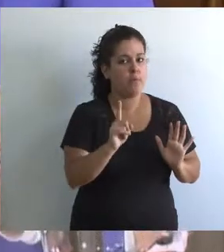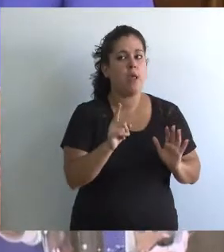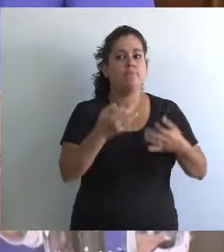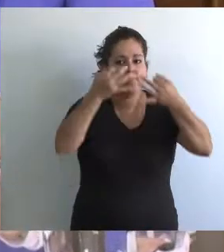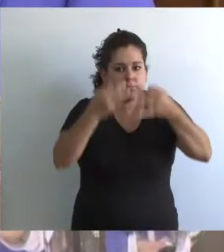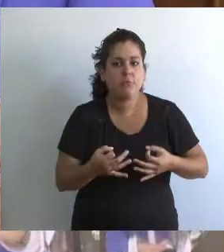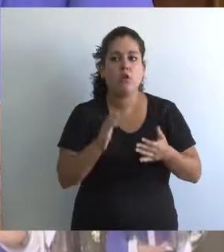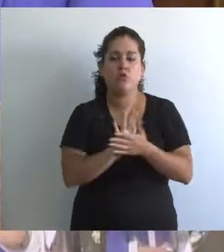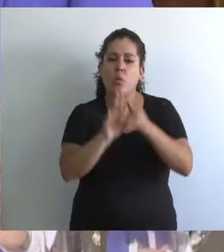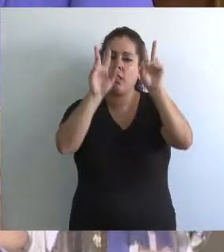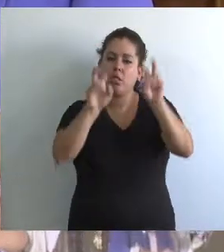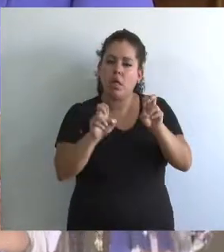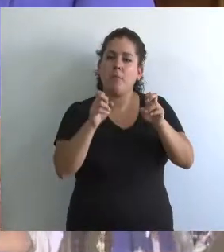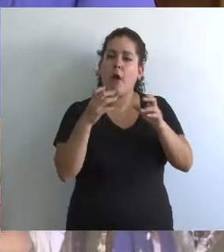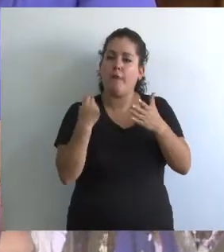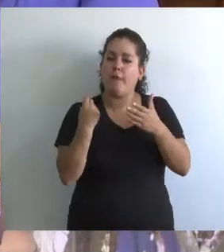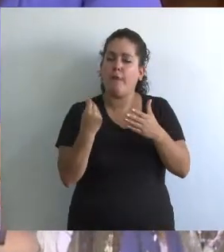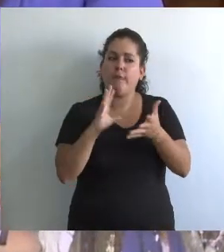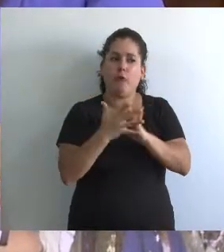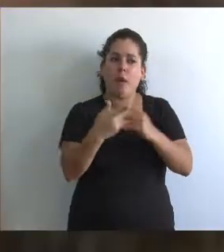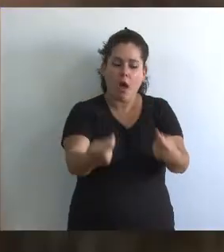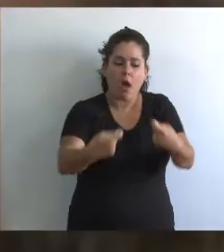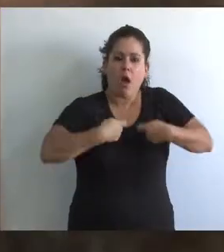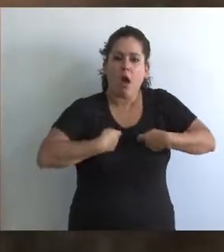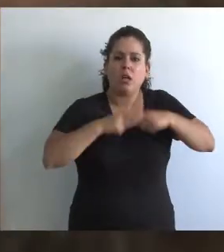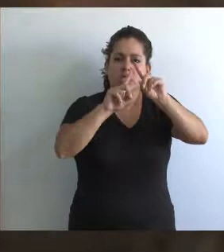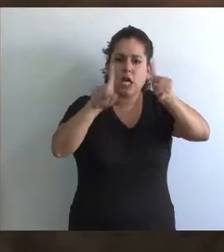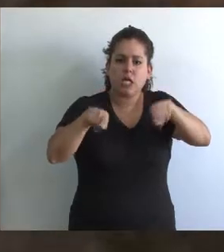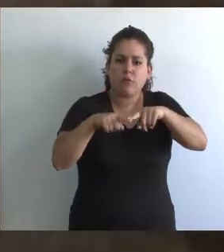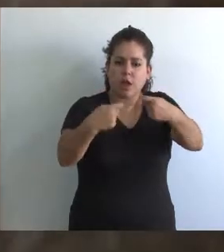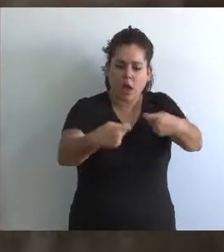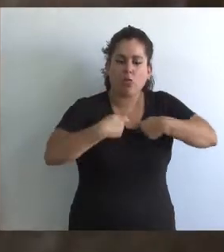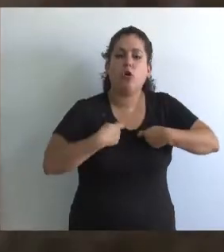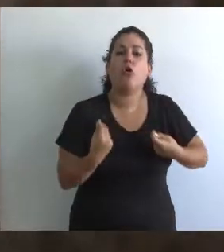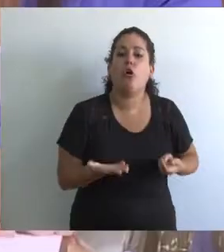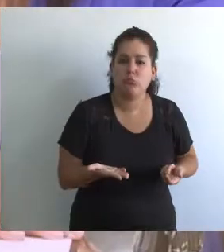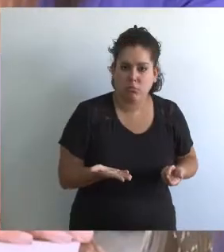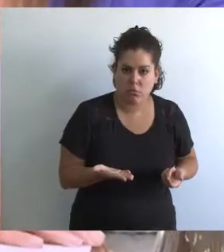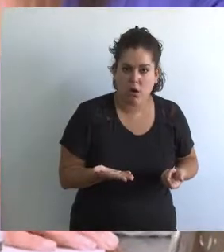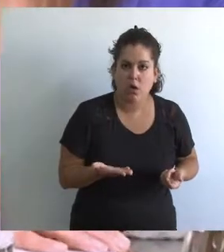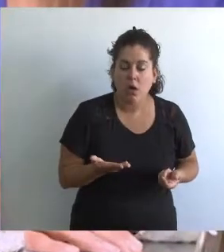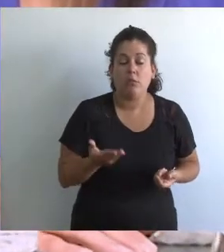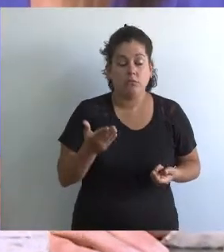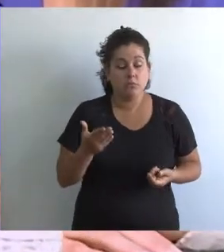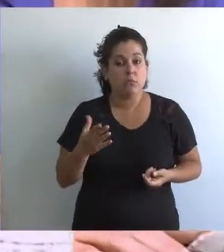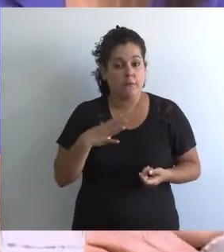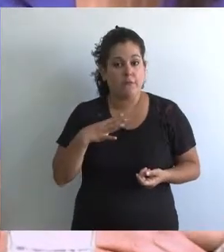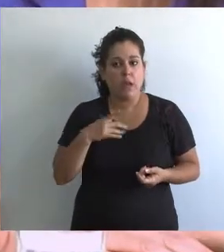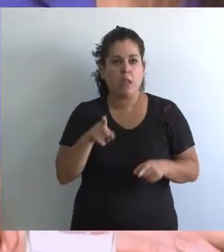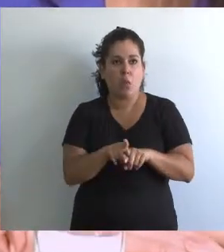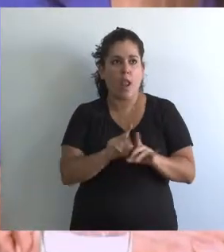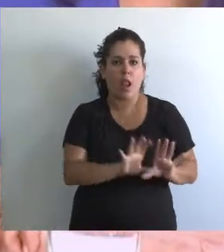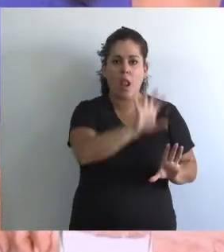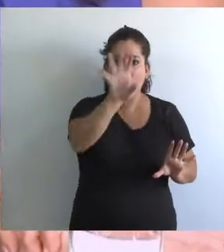especificado cómo es el tema o la metodología del otorgamiento del certificado de discapacidad, y queda un